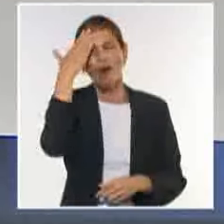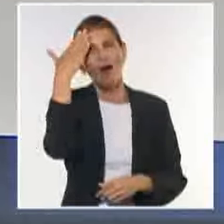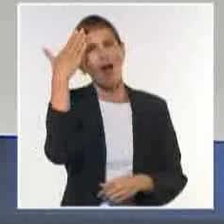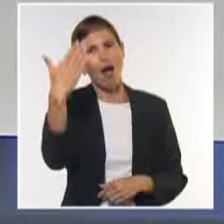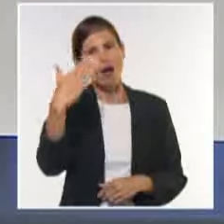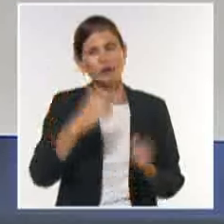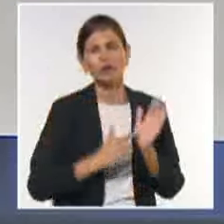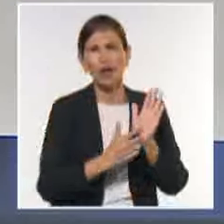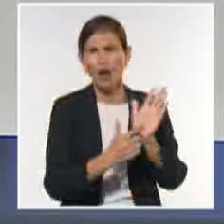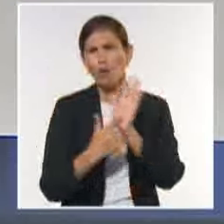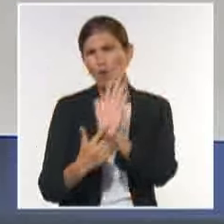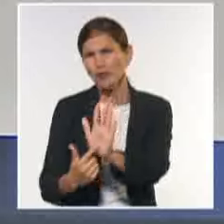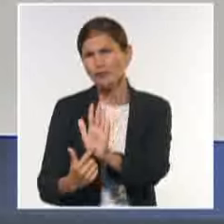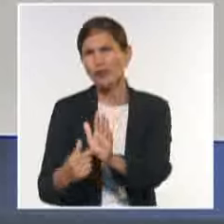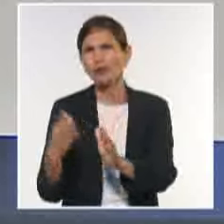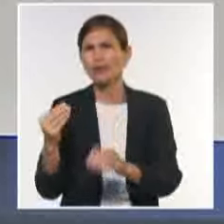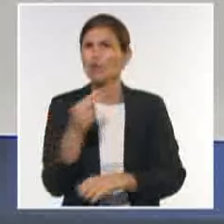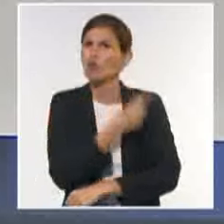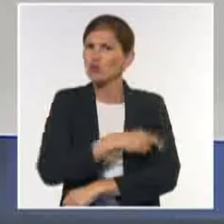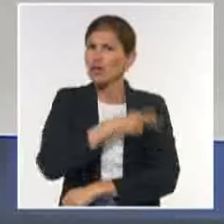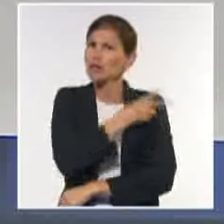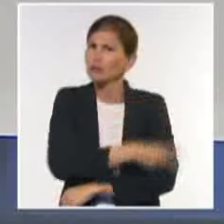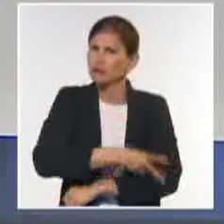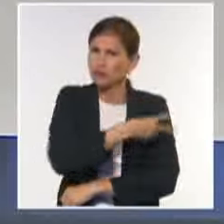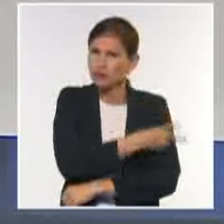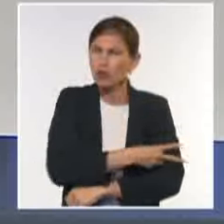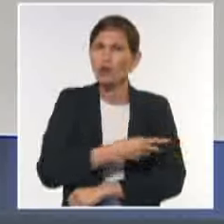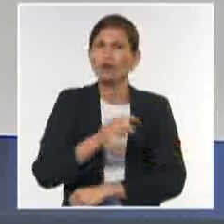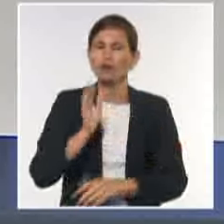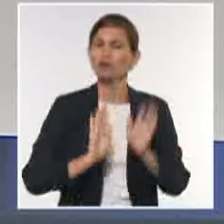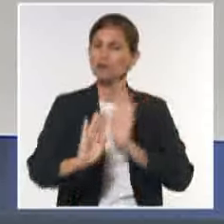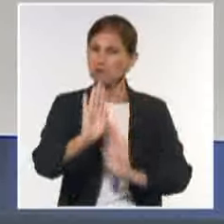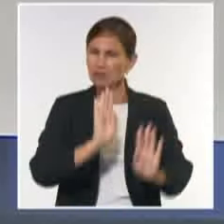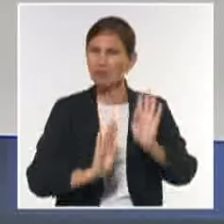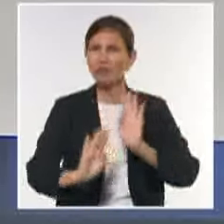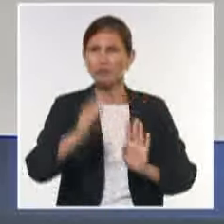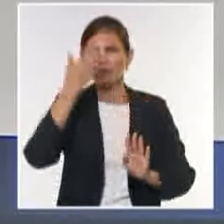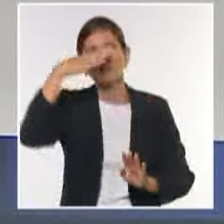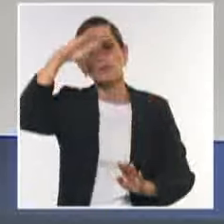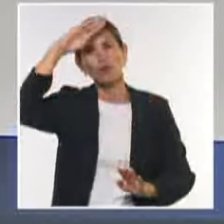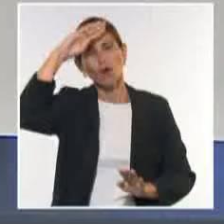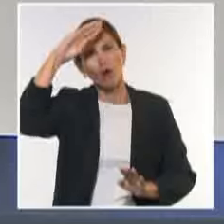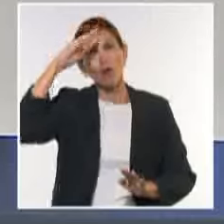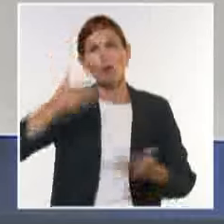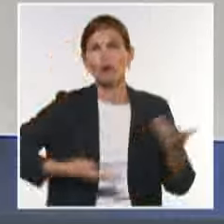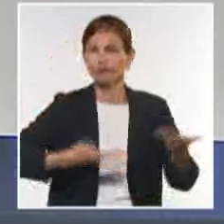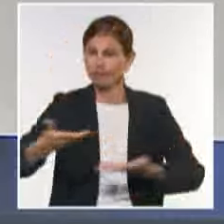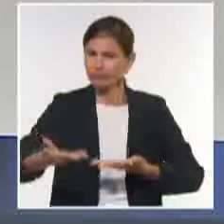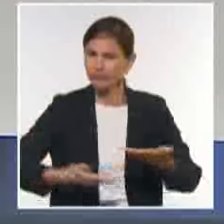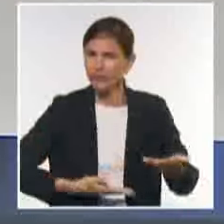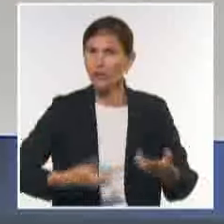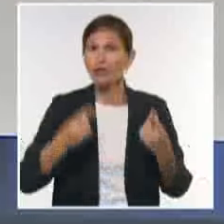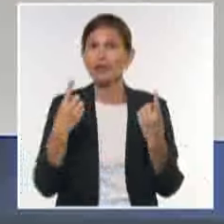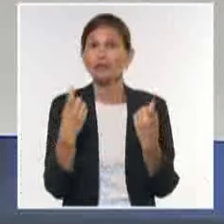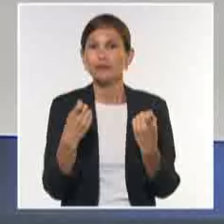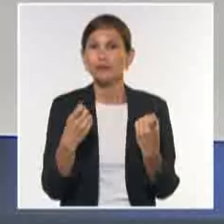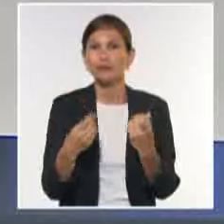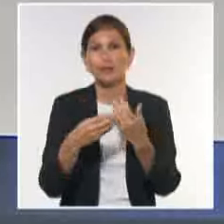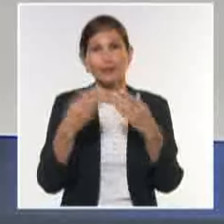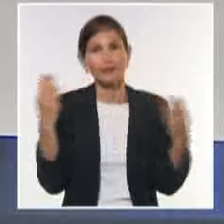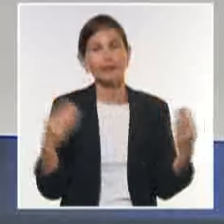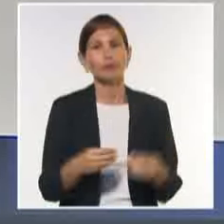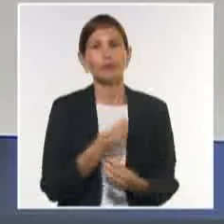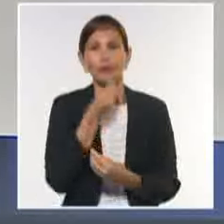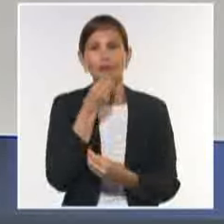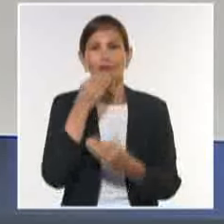de las delegaciones que defendieron los derechos de los cubanos a su soberanía y la necesidad de eliminar a la nación caribeña de